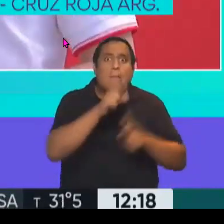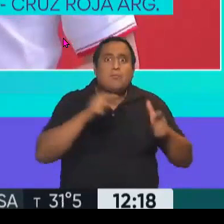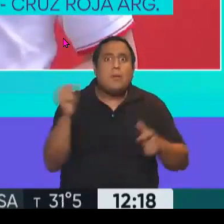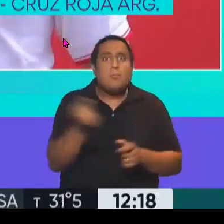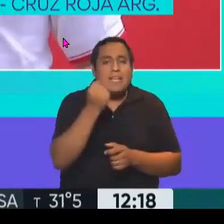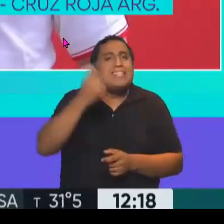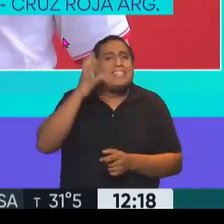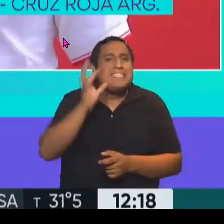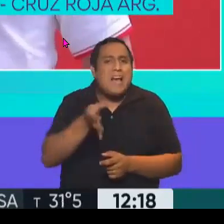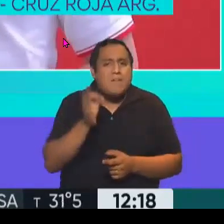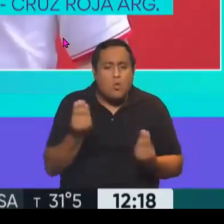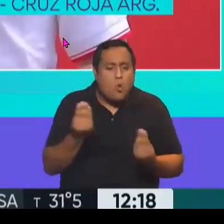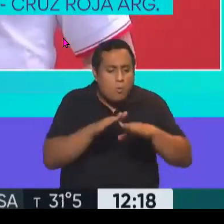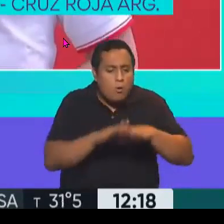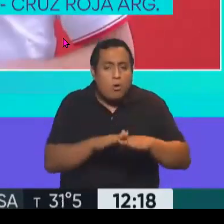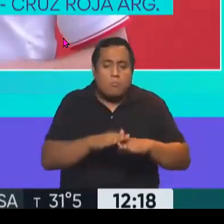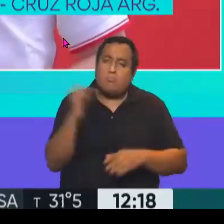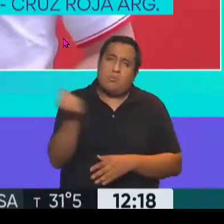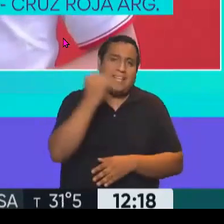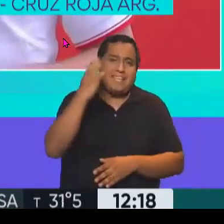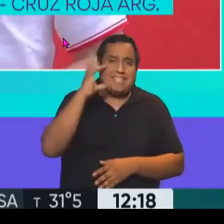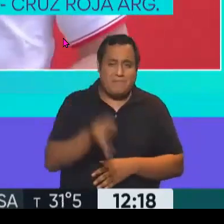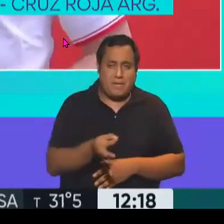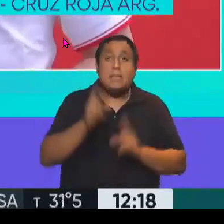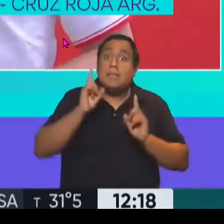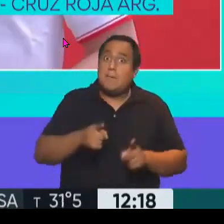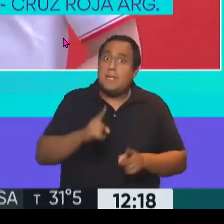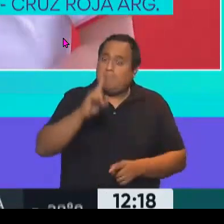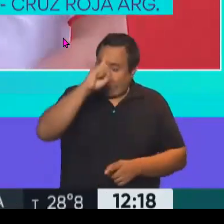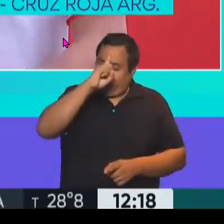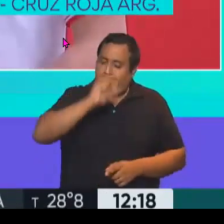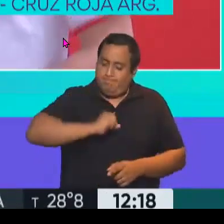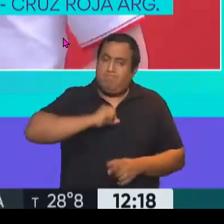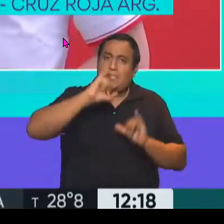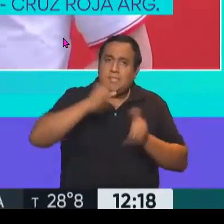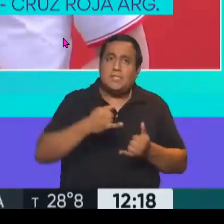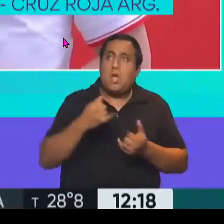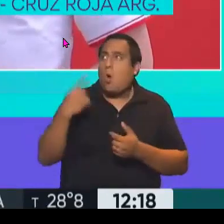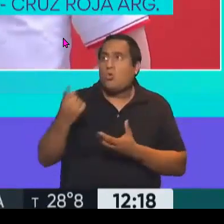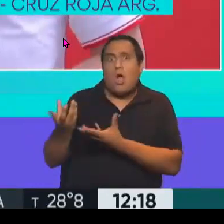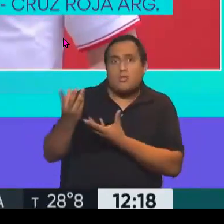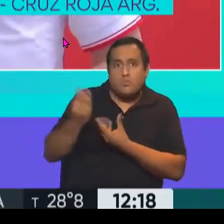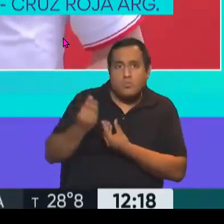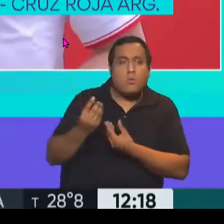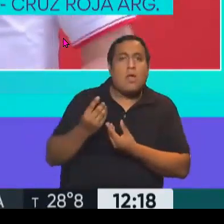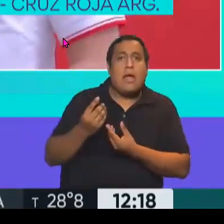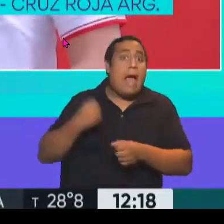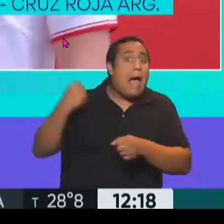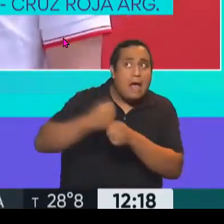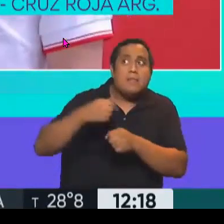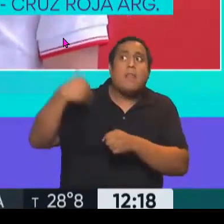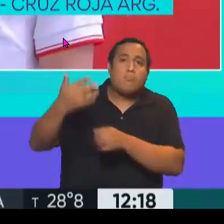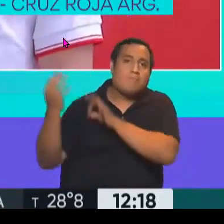estemos capacitadas en realizar esta maniobra y sobre todo nos animemos a hacerla tanto con ayuda hasta que llegue